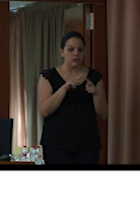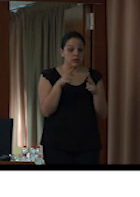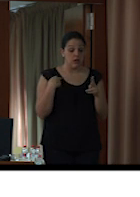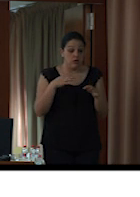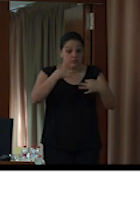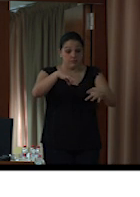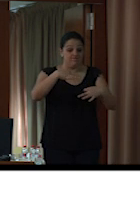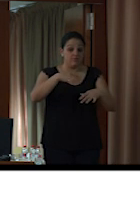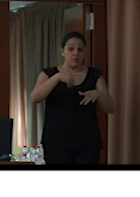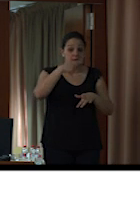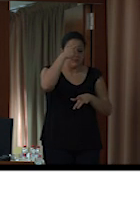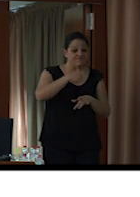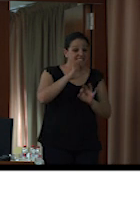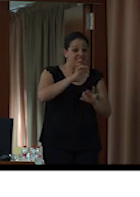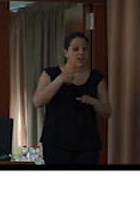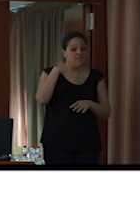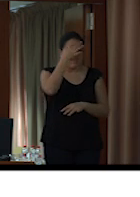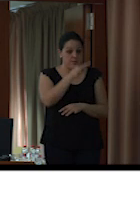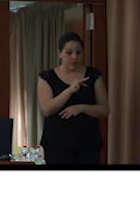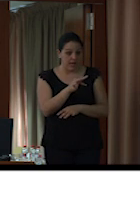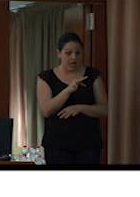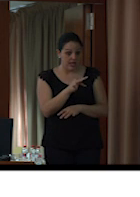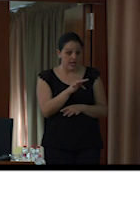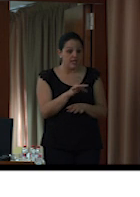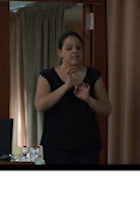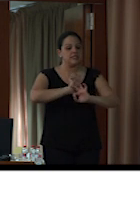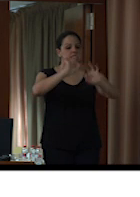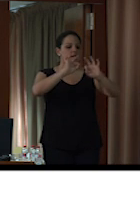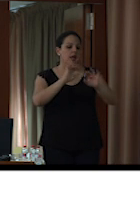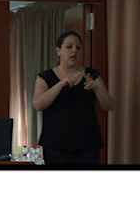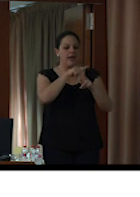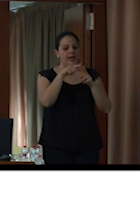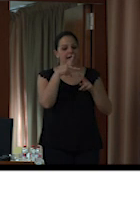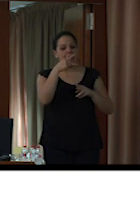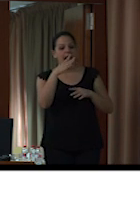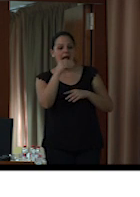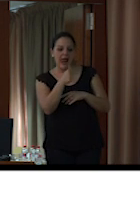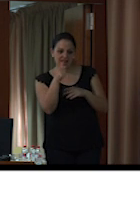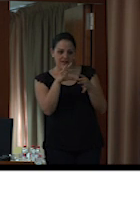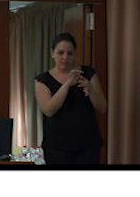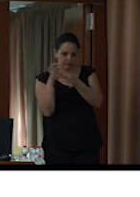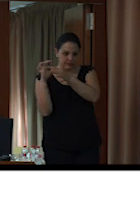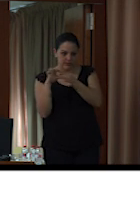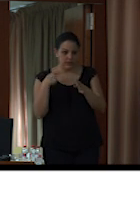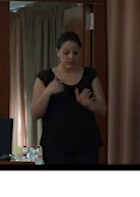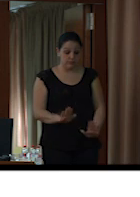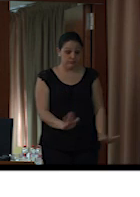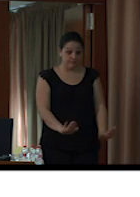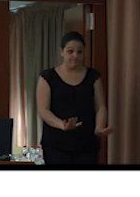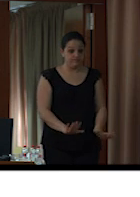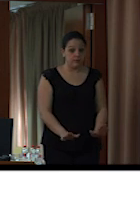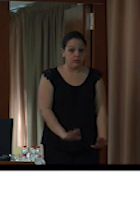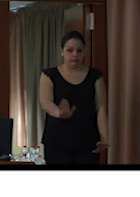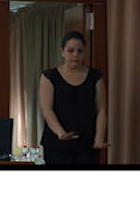fibromialgia tienen una modalidad de sueño especial, que es la modalidad K-alfa, en la que se producen movimientos periódicos de las extremidades. Está muy asociada con el hecho de